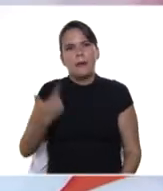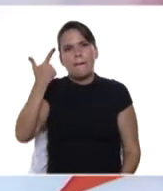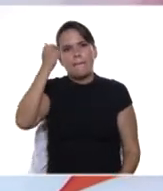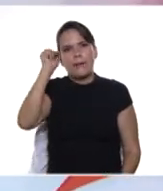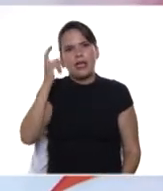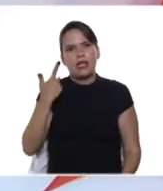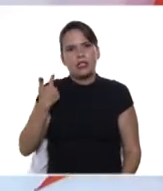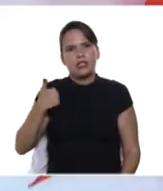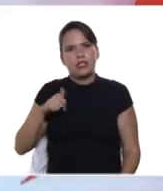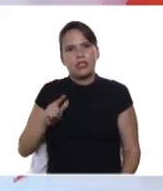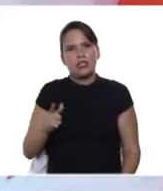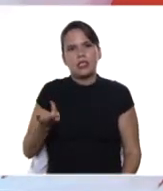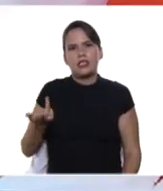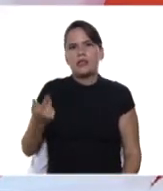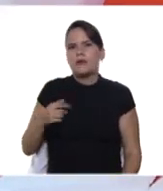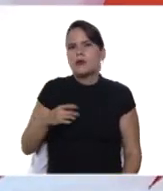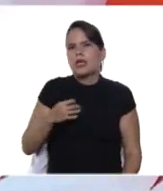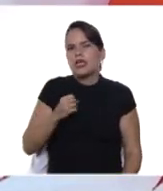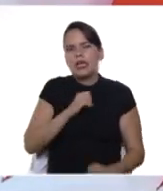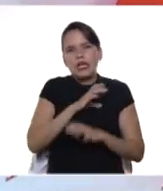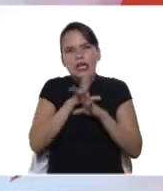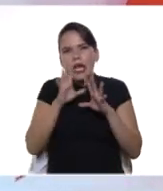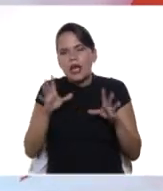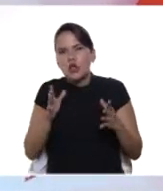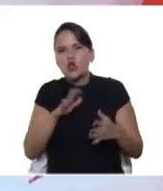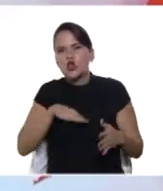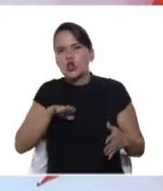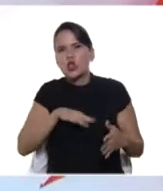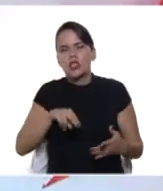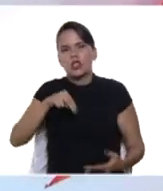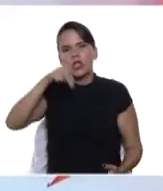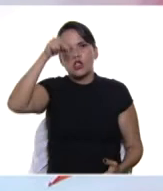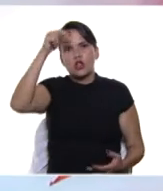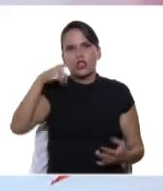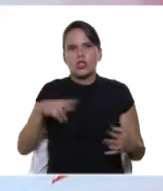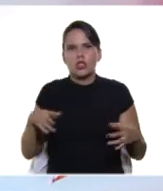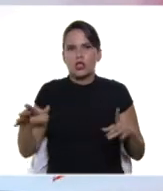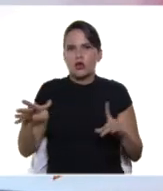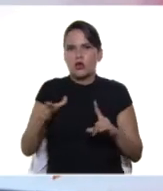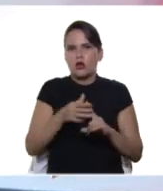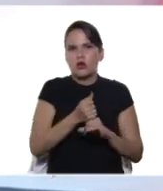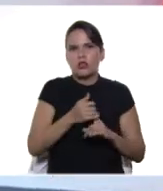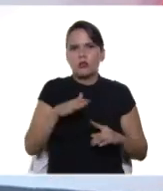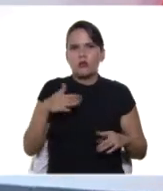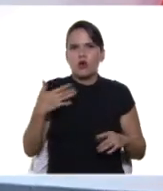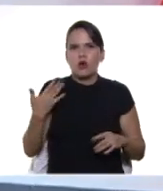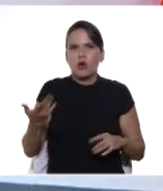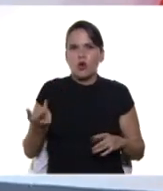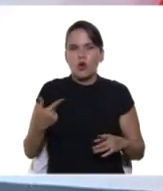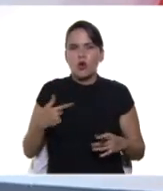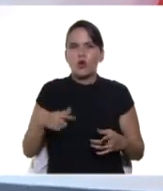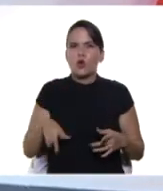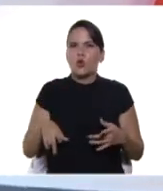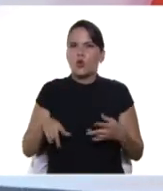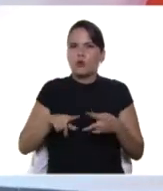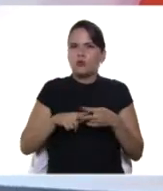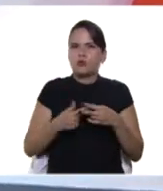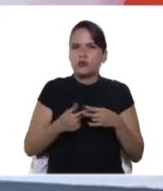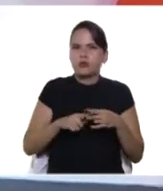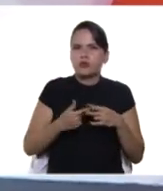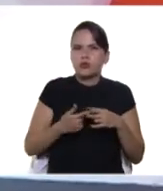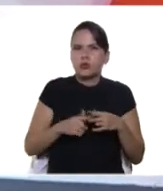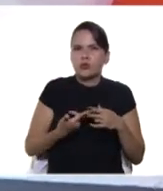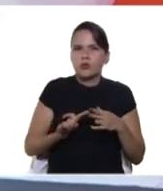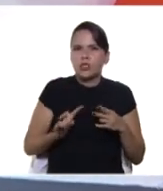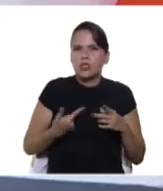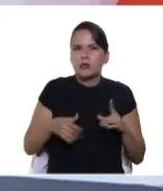obtener la referencia del norte, nos encontramos con un instrumento de orientación que se llama la